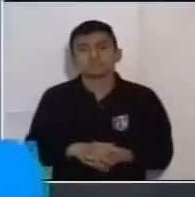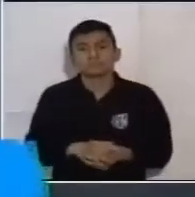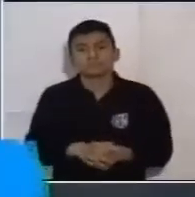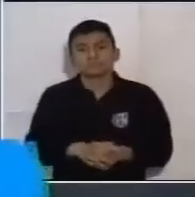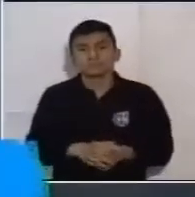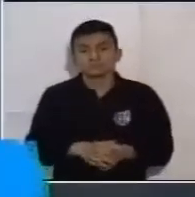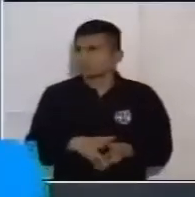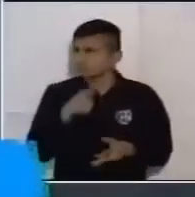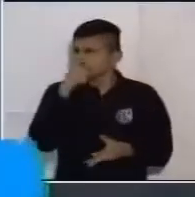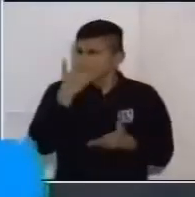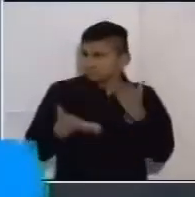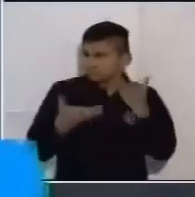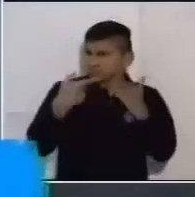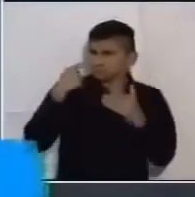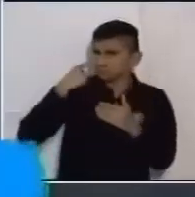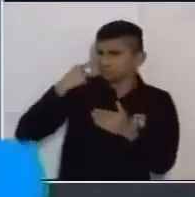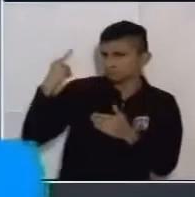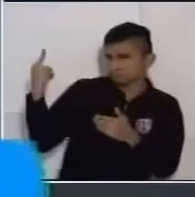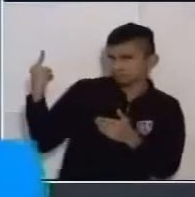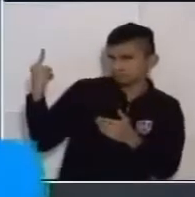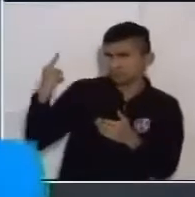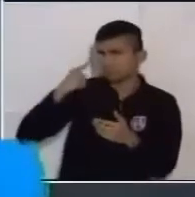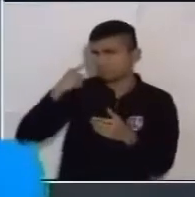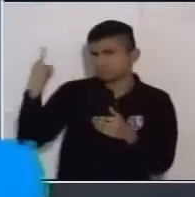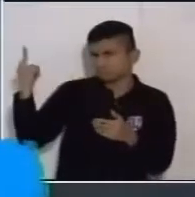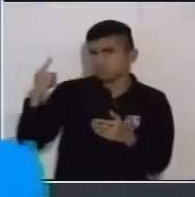¿Será entonces que les queda de esta manera?